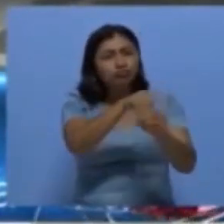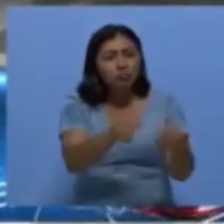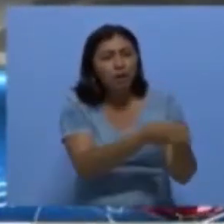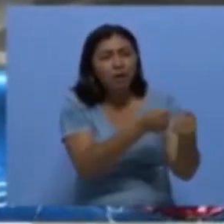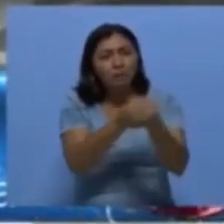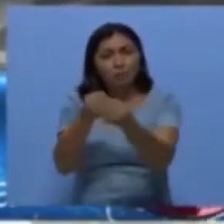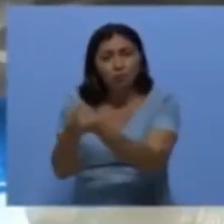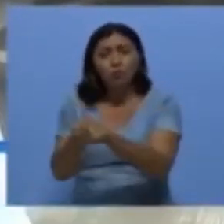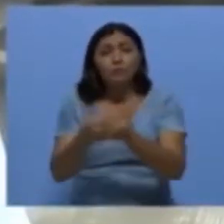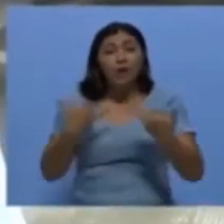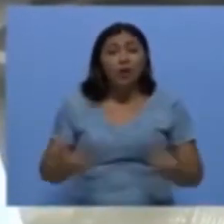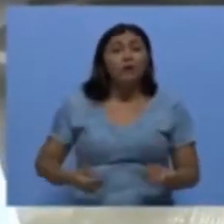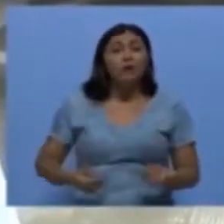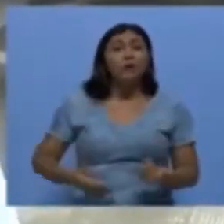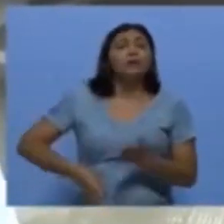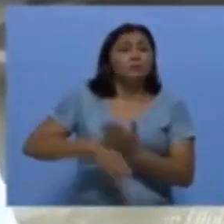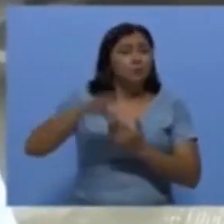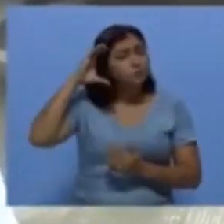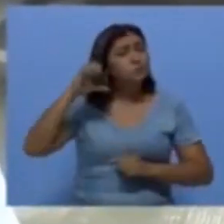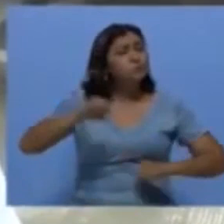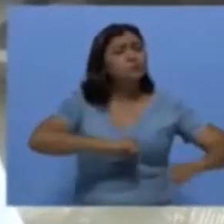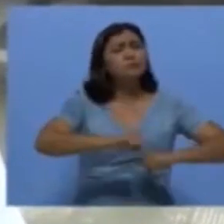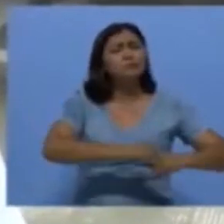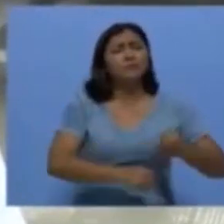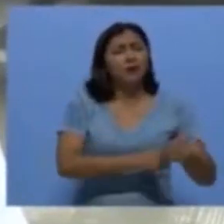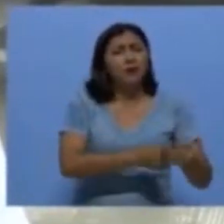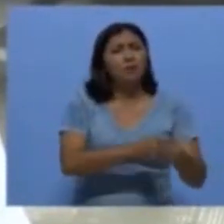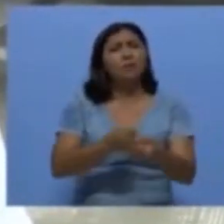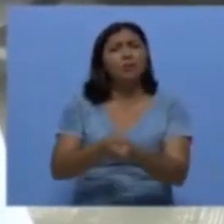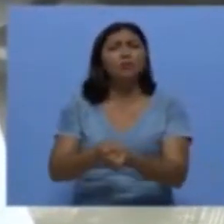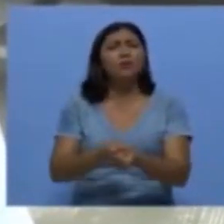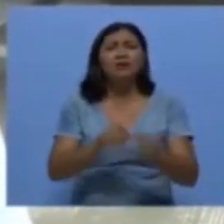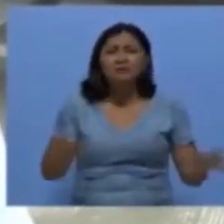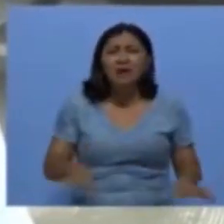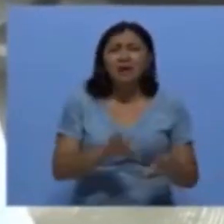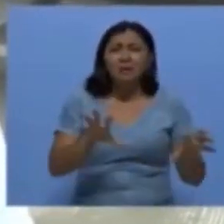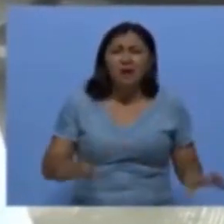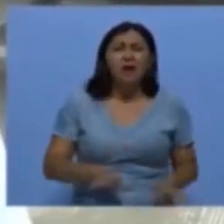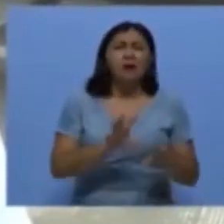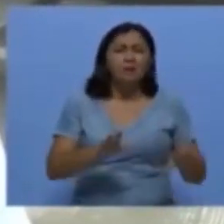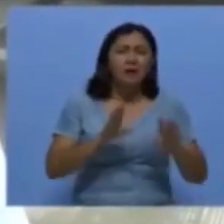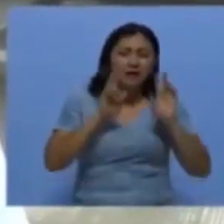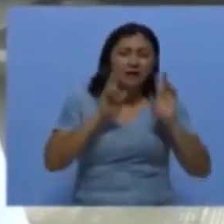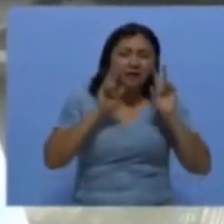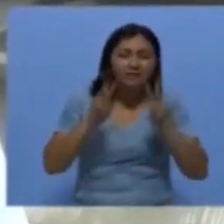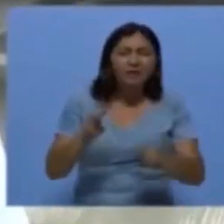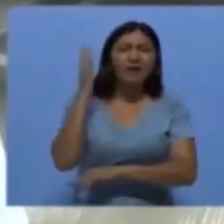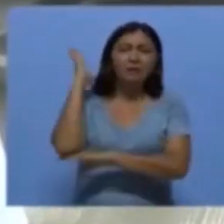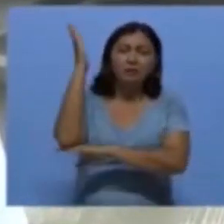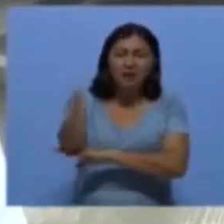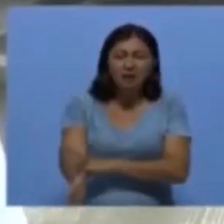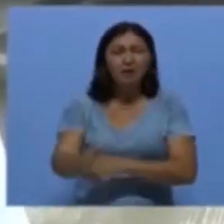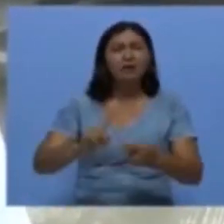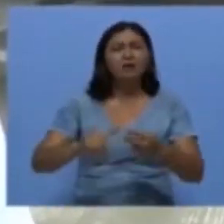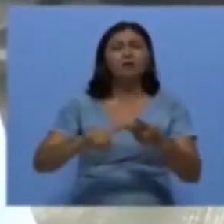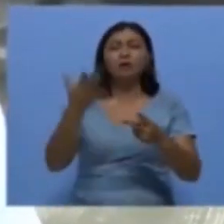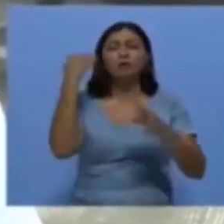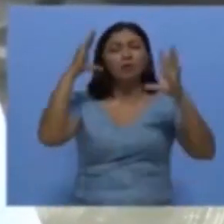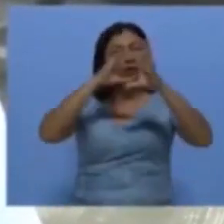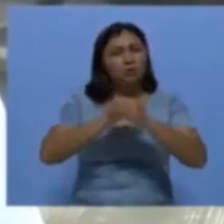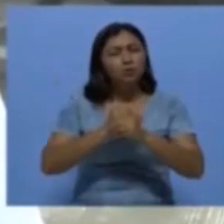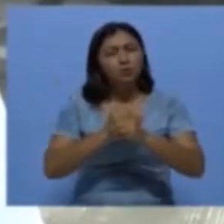estamos continuando con esas labores de de atender los árboles caídos ayer en la noche